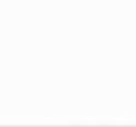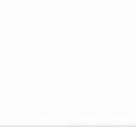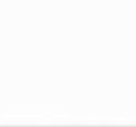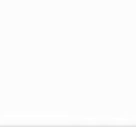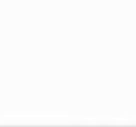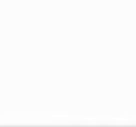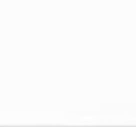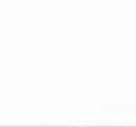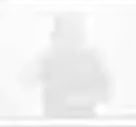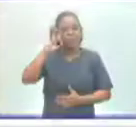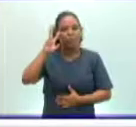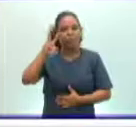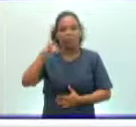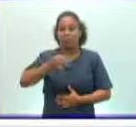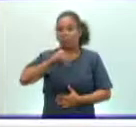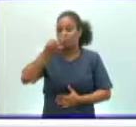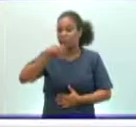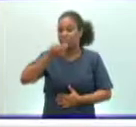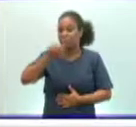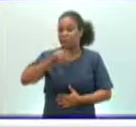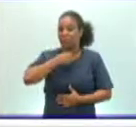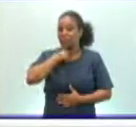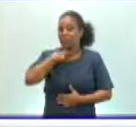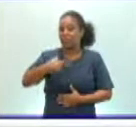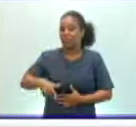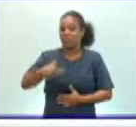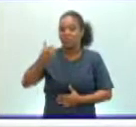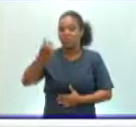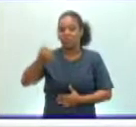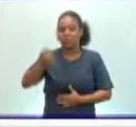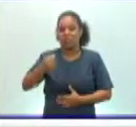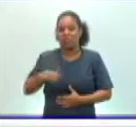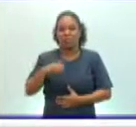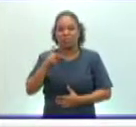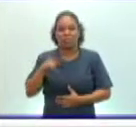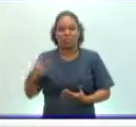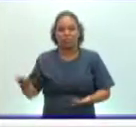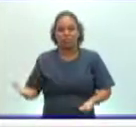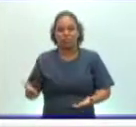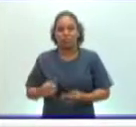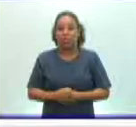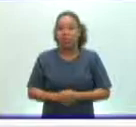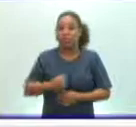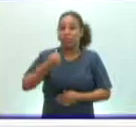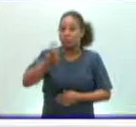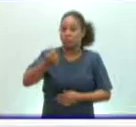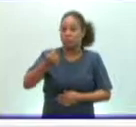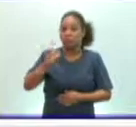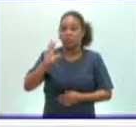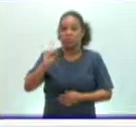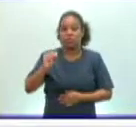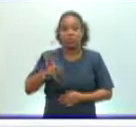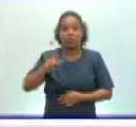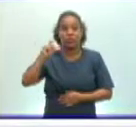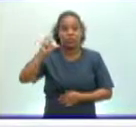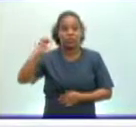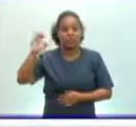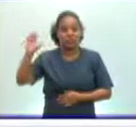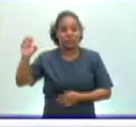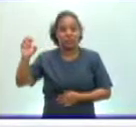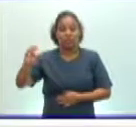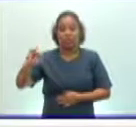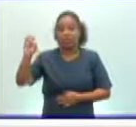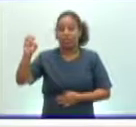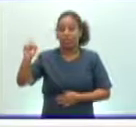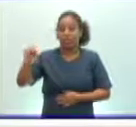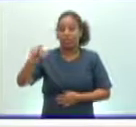Vamos a ver qué plantea el inciso A. El inciso A nos dice que el segmento CE es al segmento